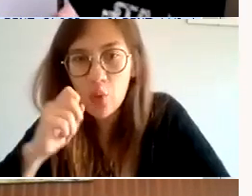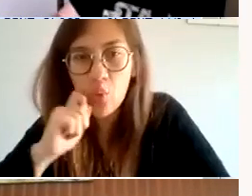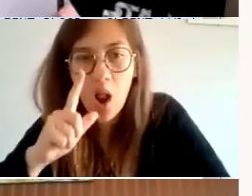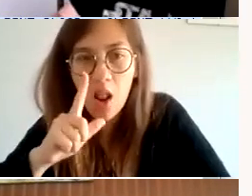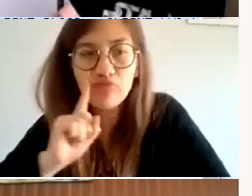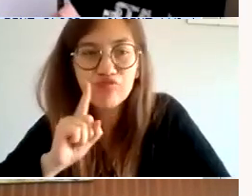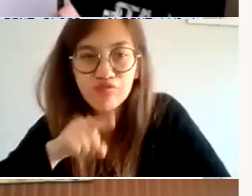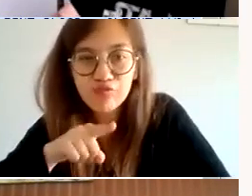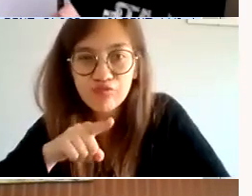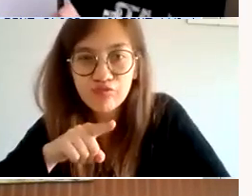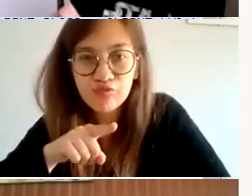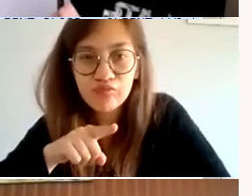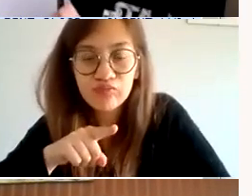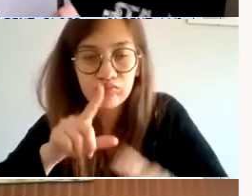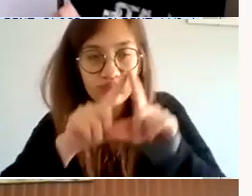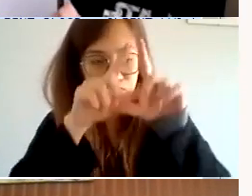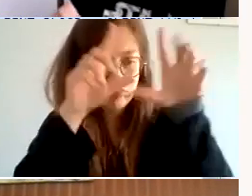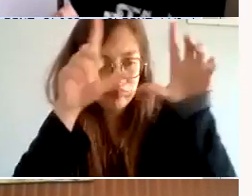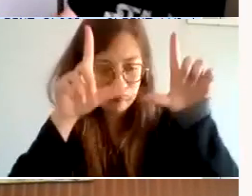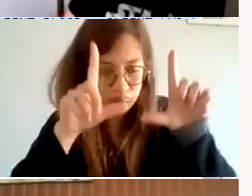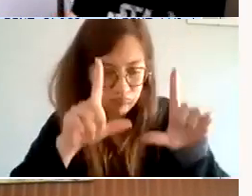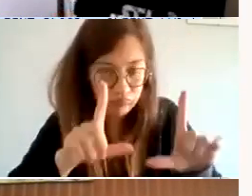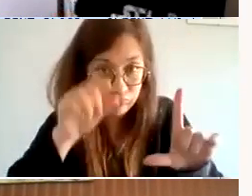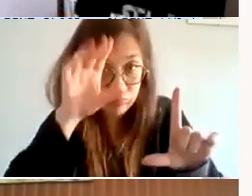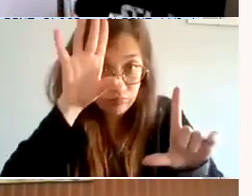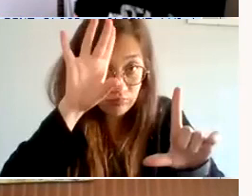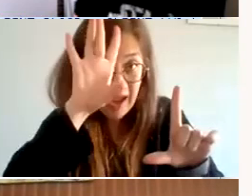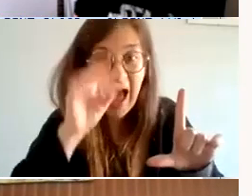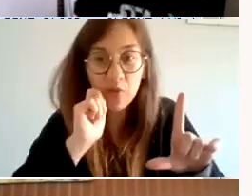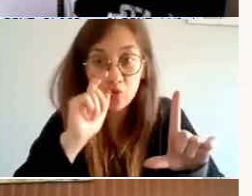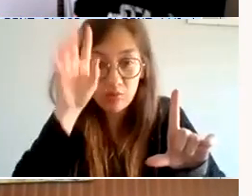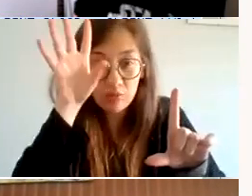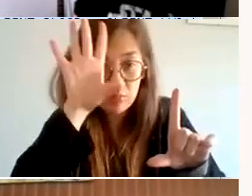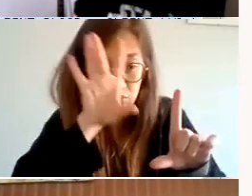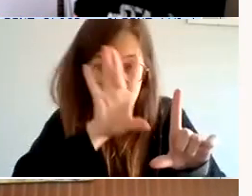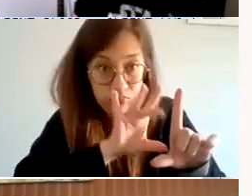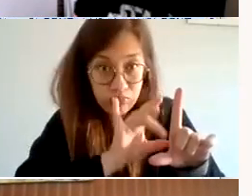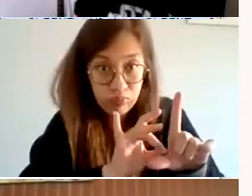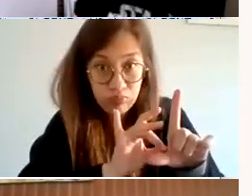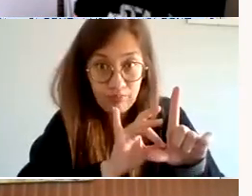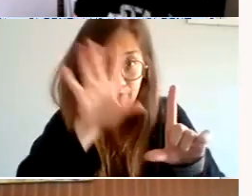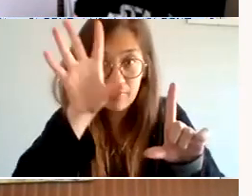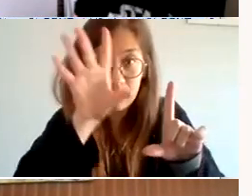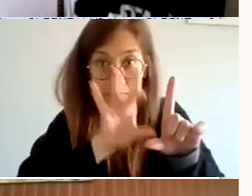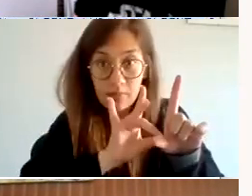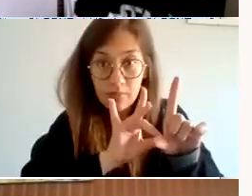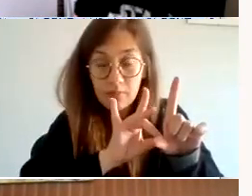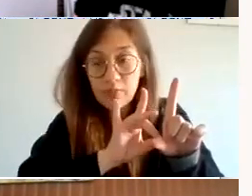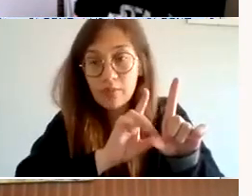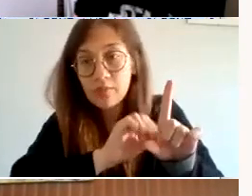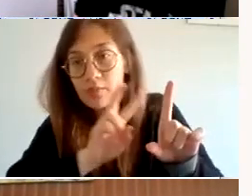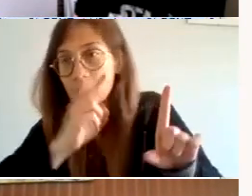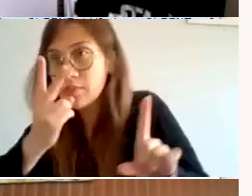ver que tiene harto contenido que se le llama HTML y hay otros que son